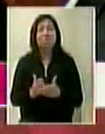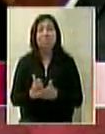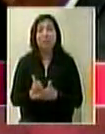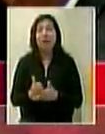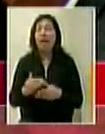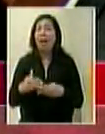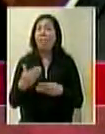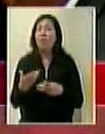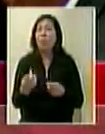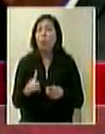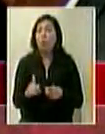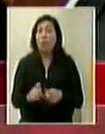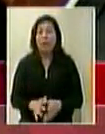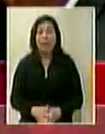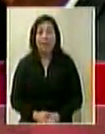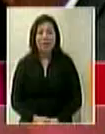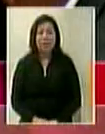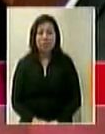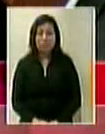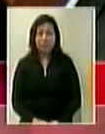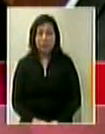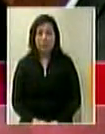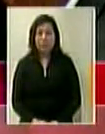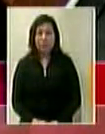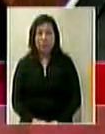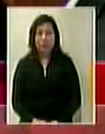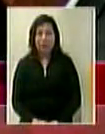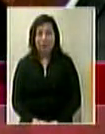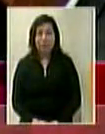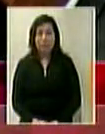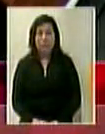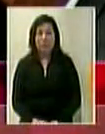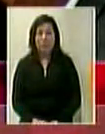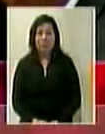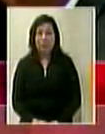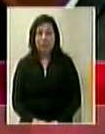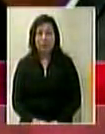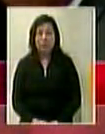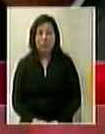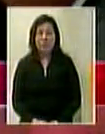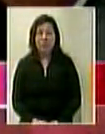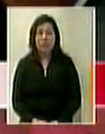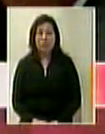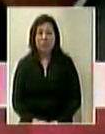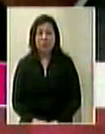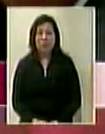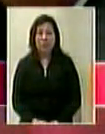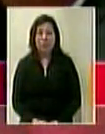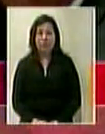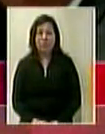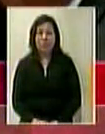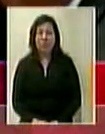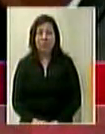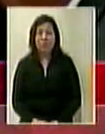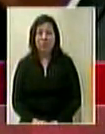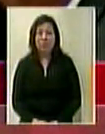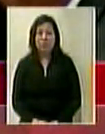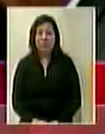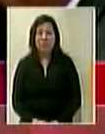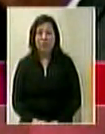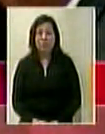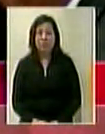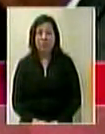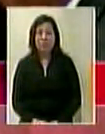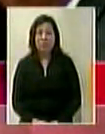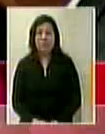inmediaciones de fuera cuando hizo esa declaración hace ya bastante tiempo. Y se presenta en términos oportunos,